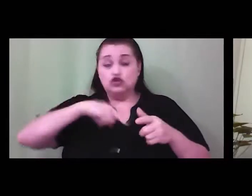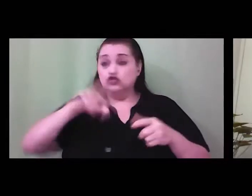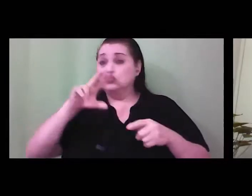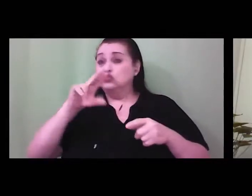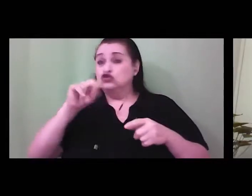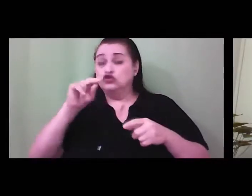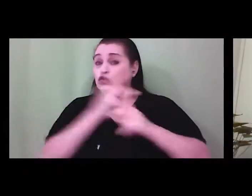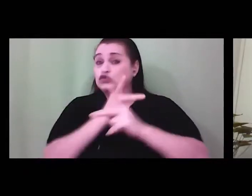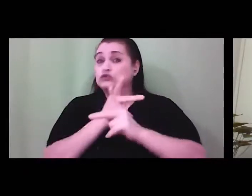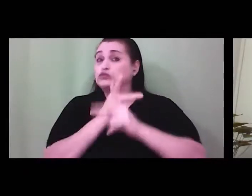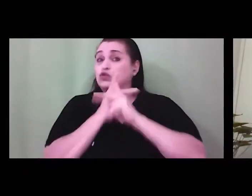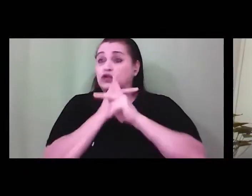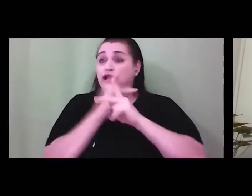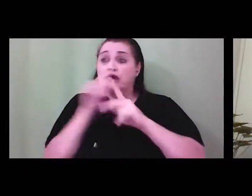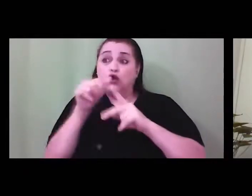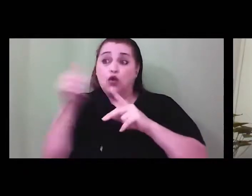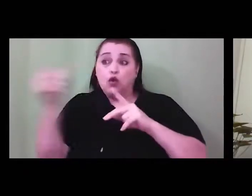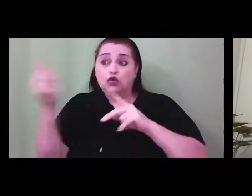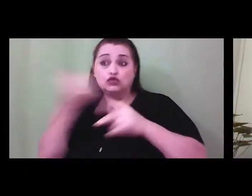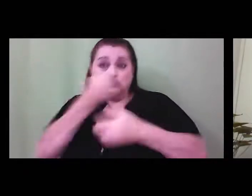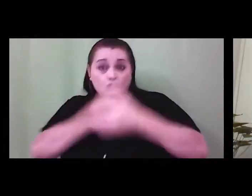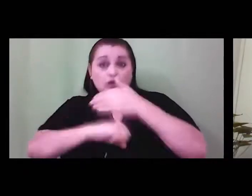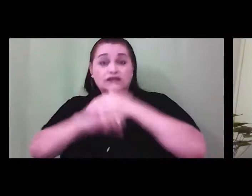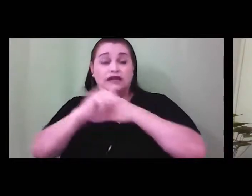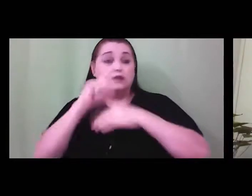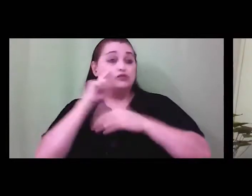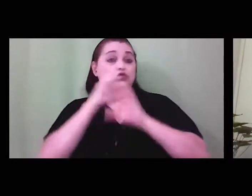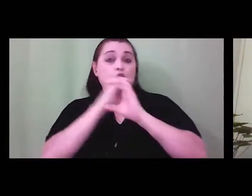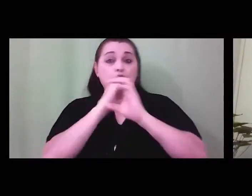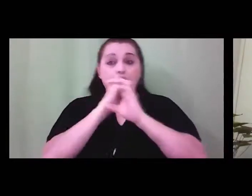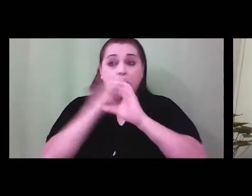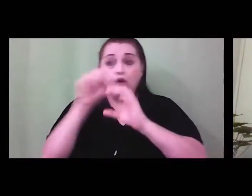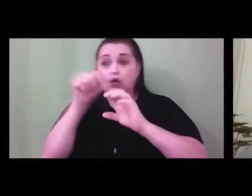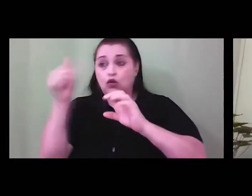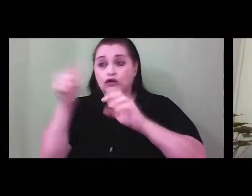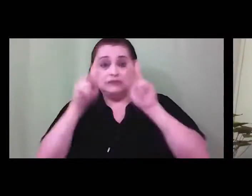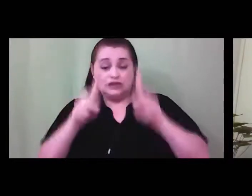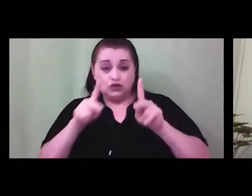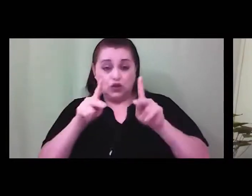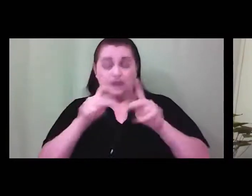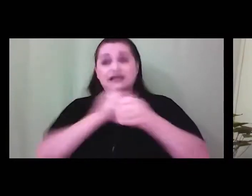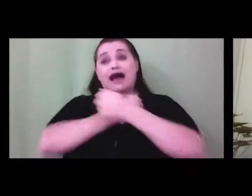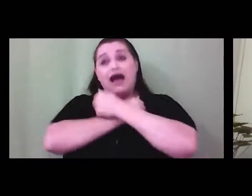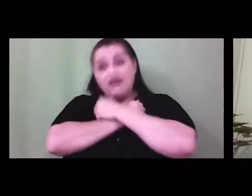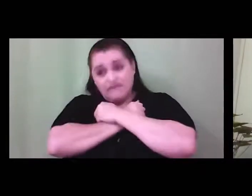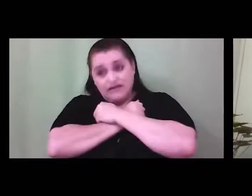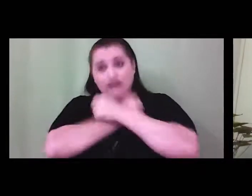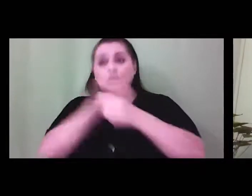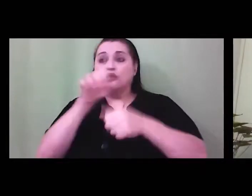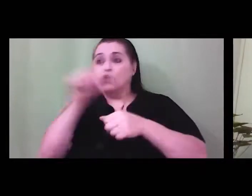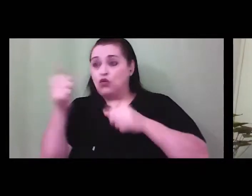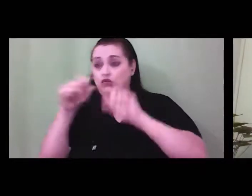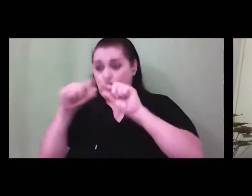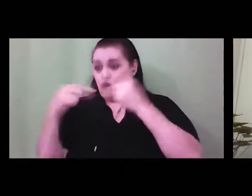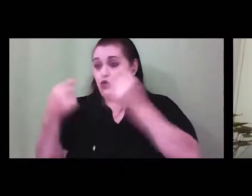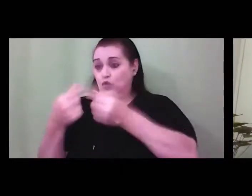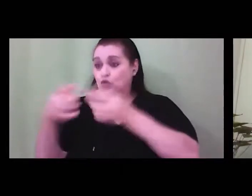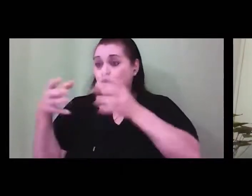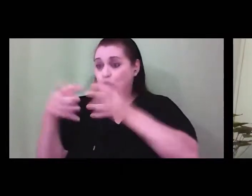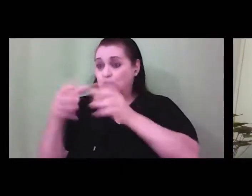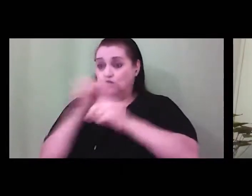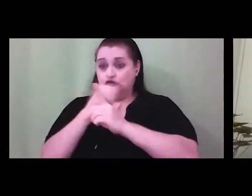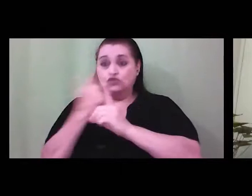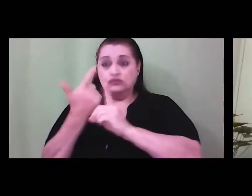la protección de otros cuando nacemos, bajo el cuidado de otros y bajo el afecto de un grupo